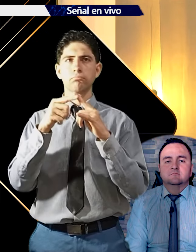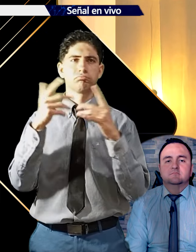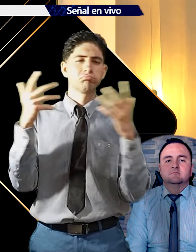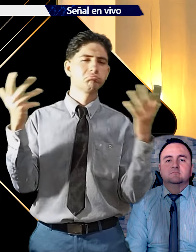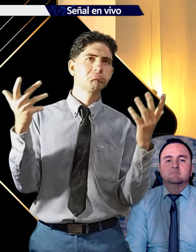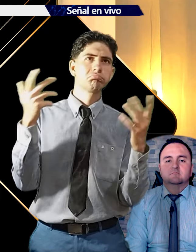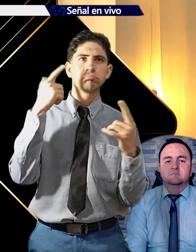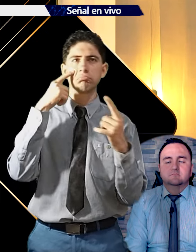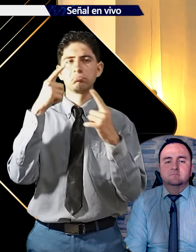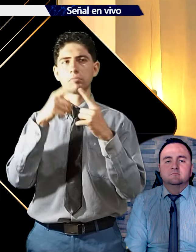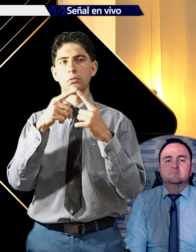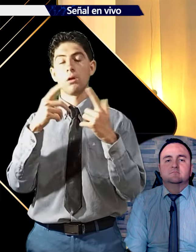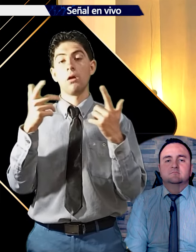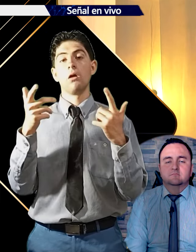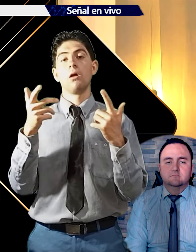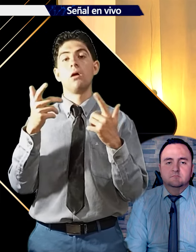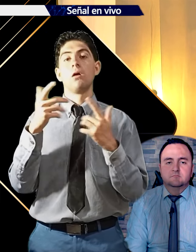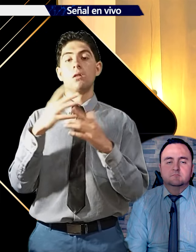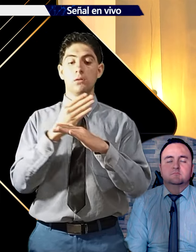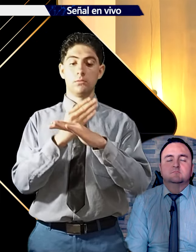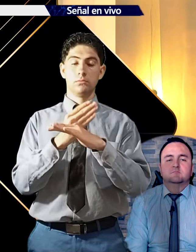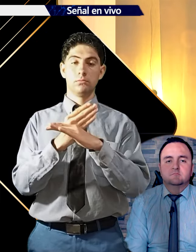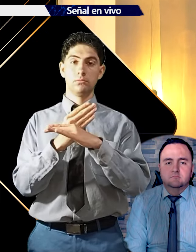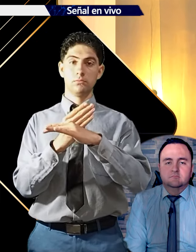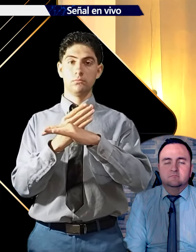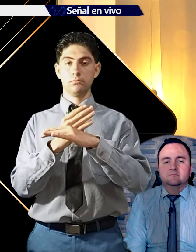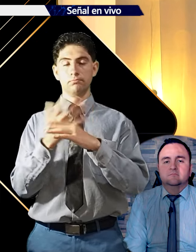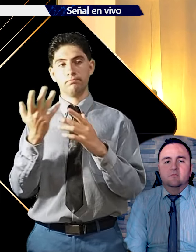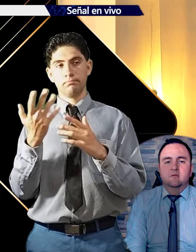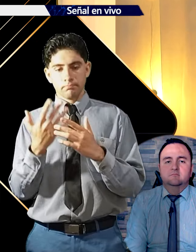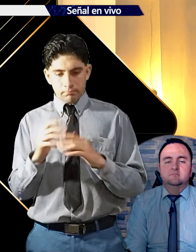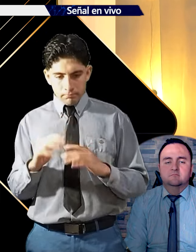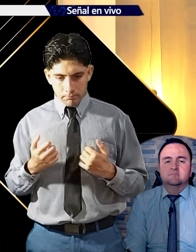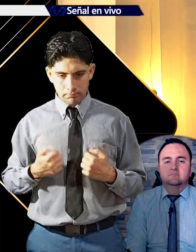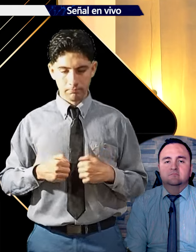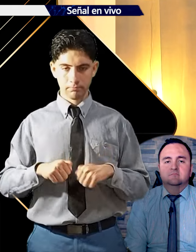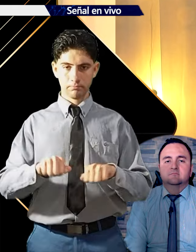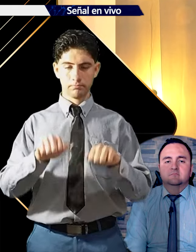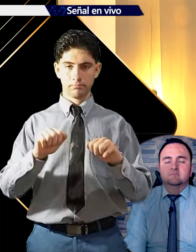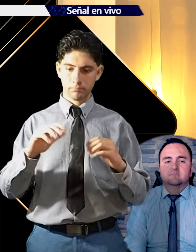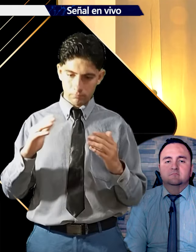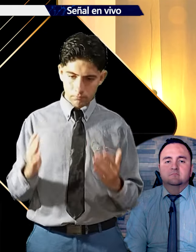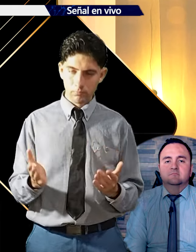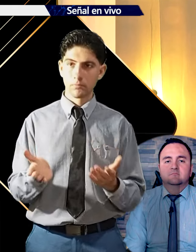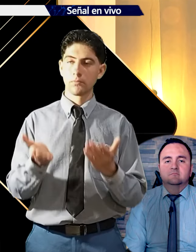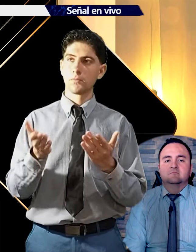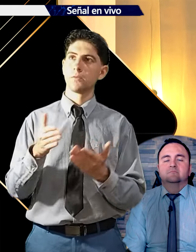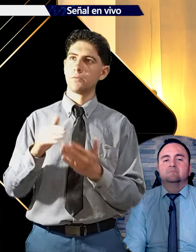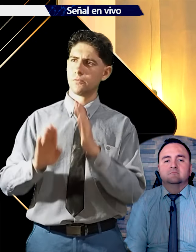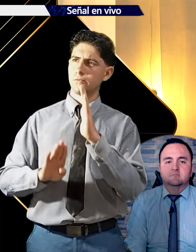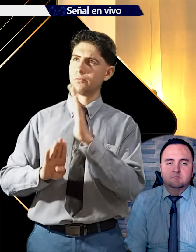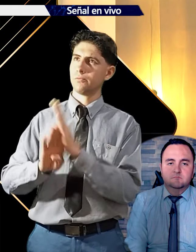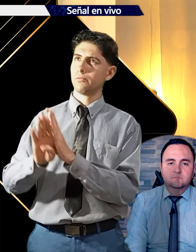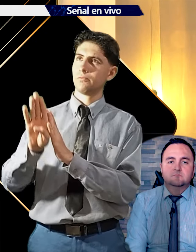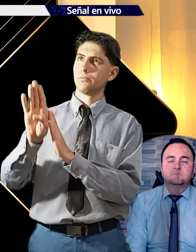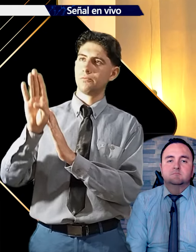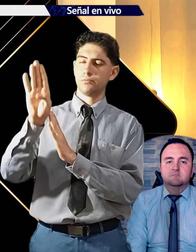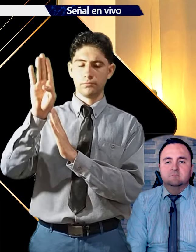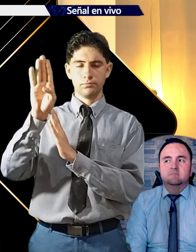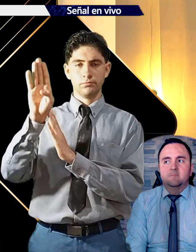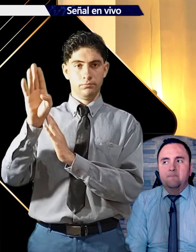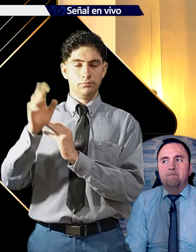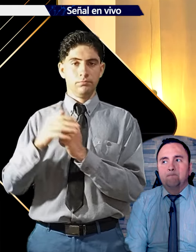han sido con el propósito de que la iglesia del Señor avance,